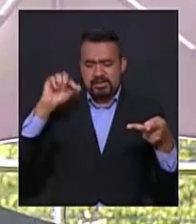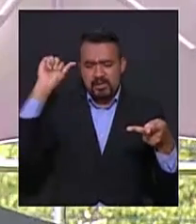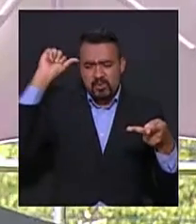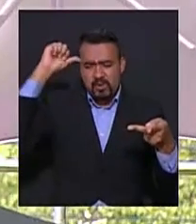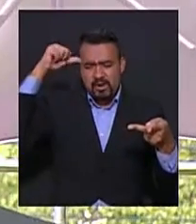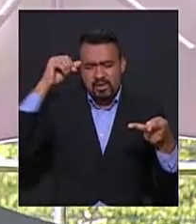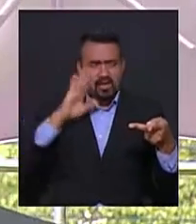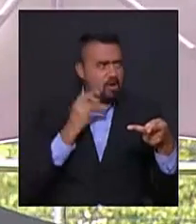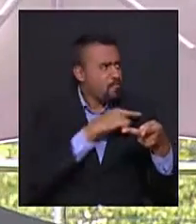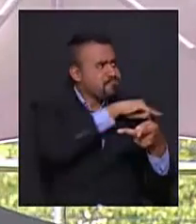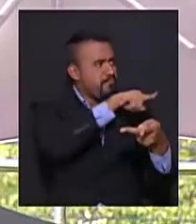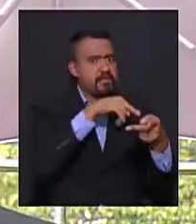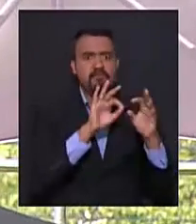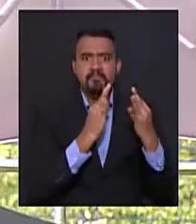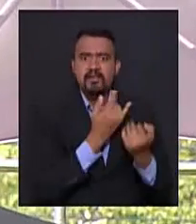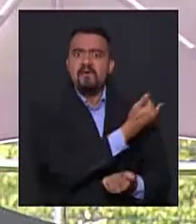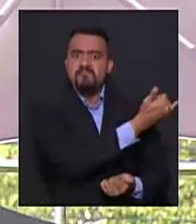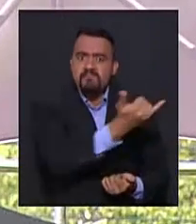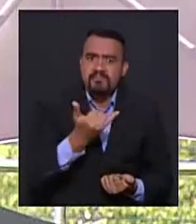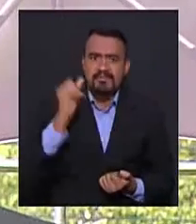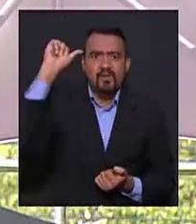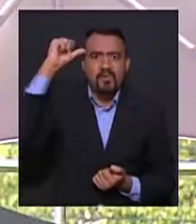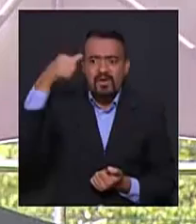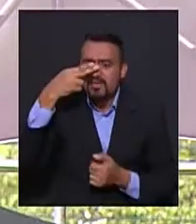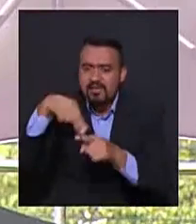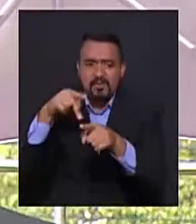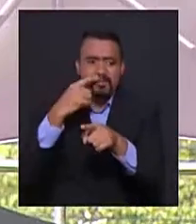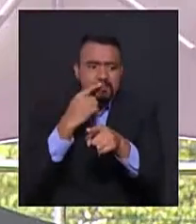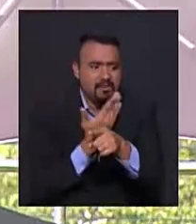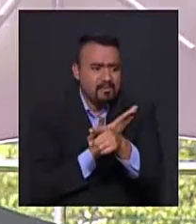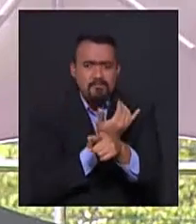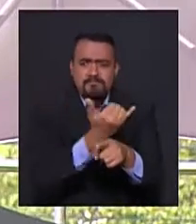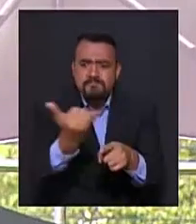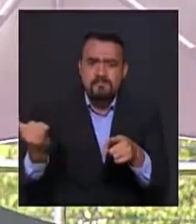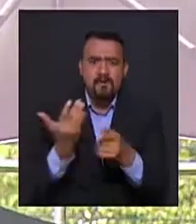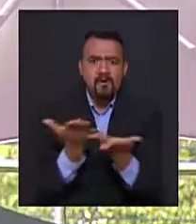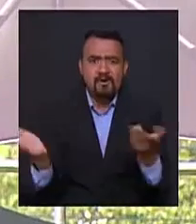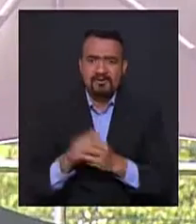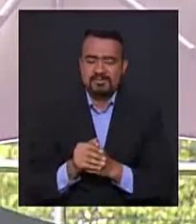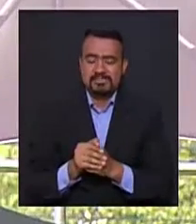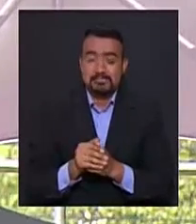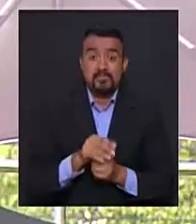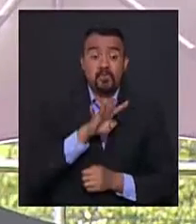46.612 familias y amigos y amores y esperanzas de un futuro que no fue.